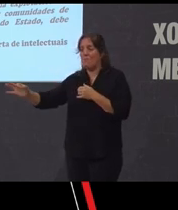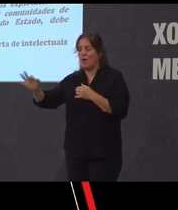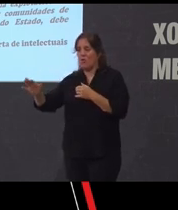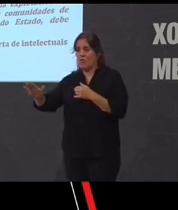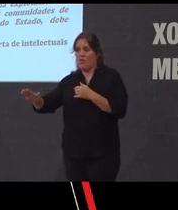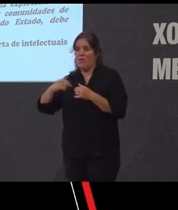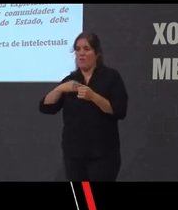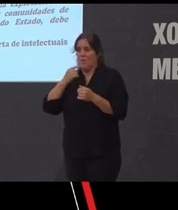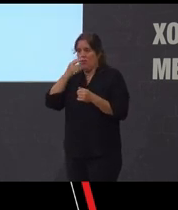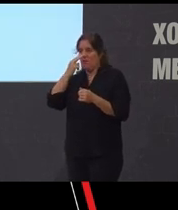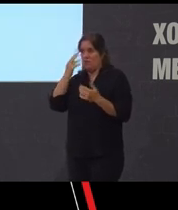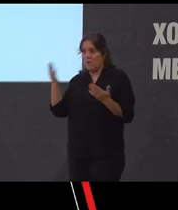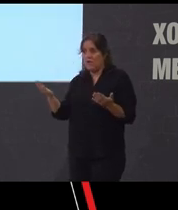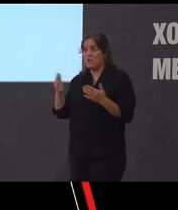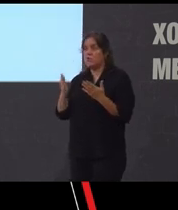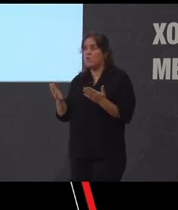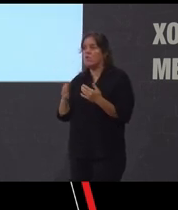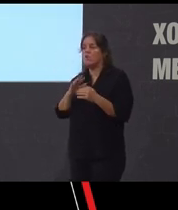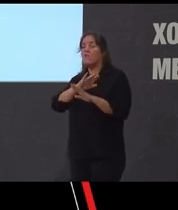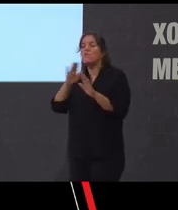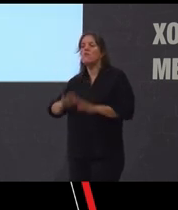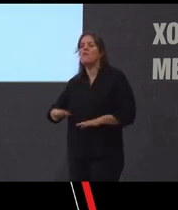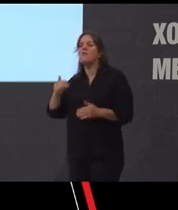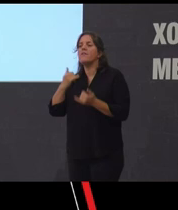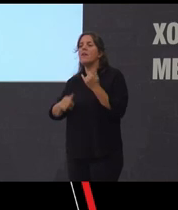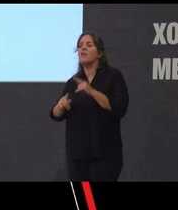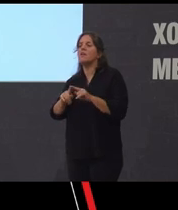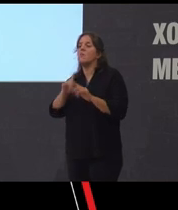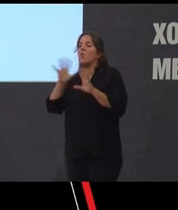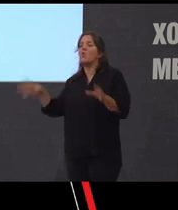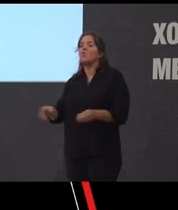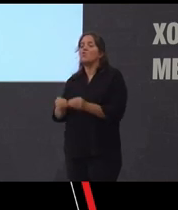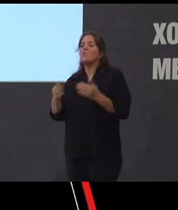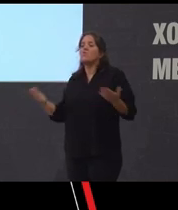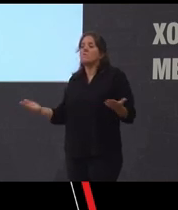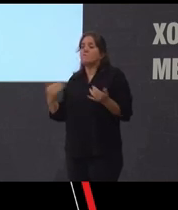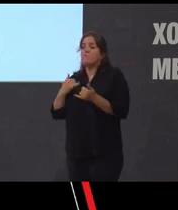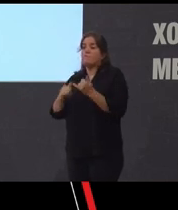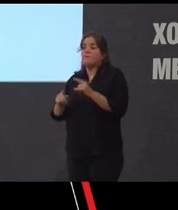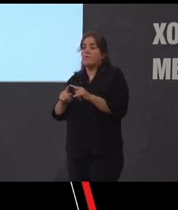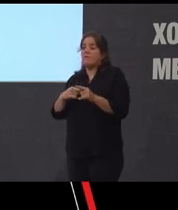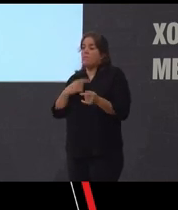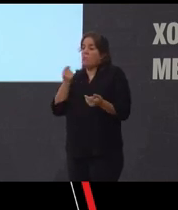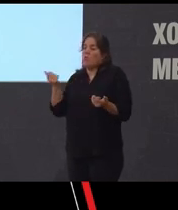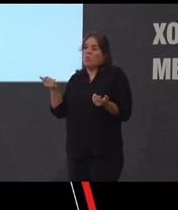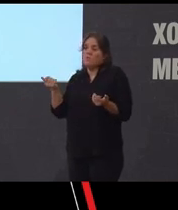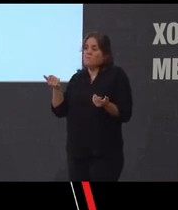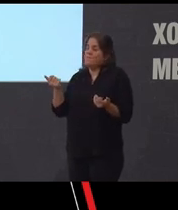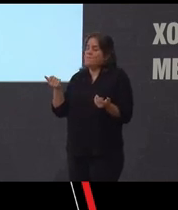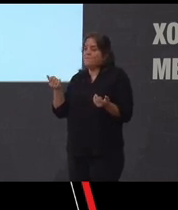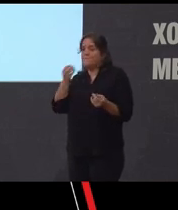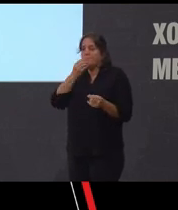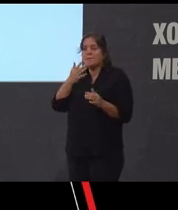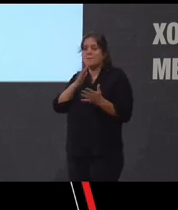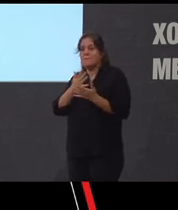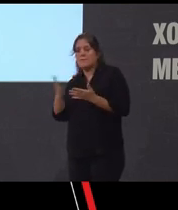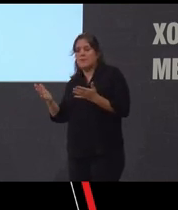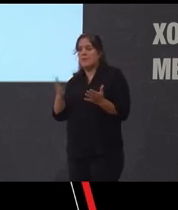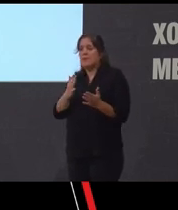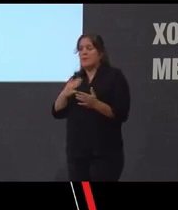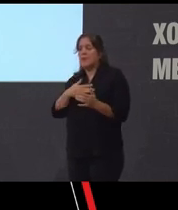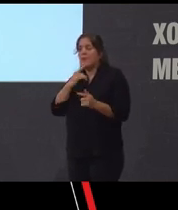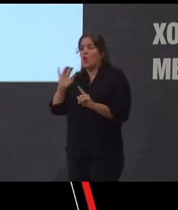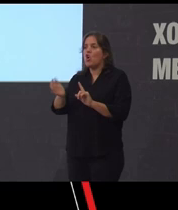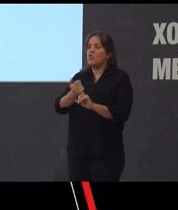interesadas. Entón, o resultado de todo isto pois foi un resultado agridoce. Se bien é certo, como dicíamos, que